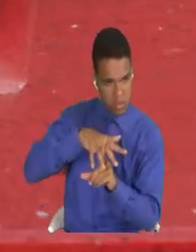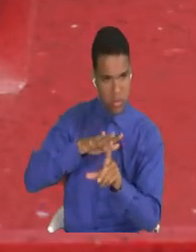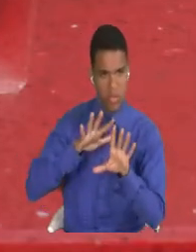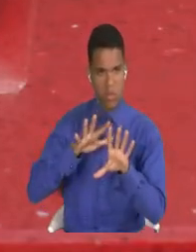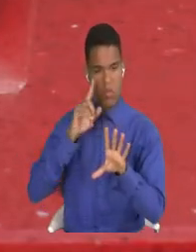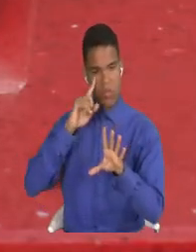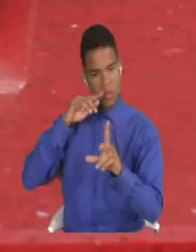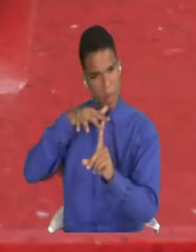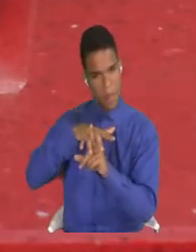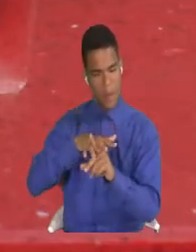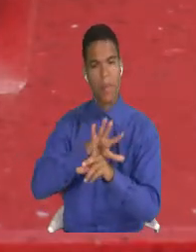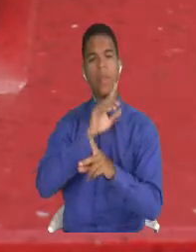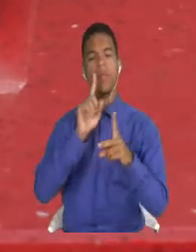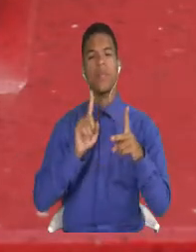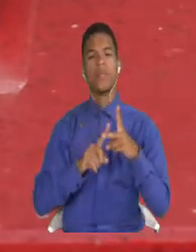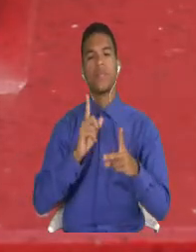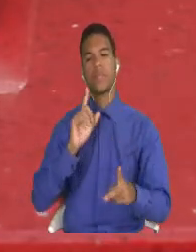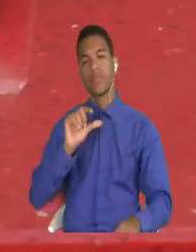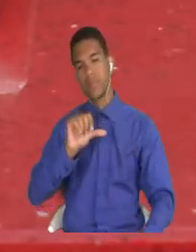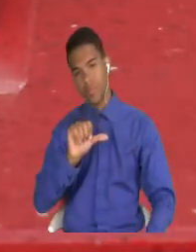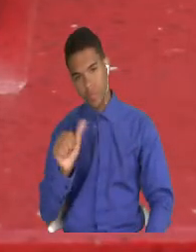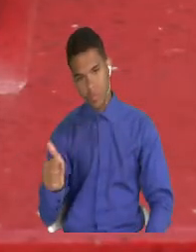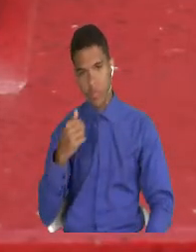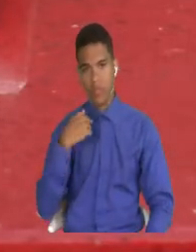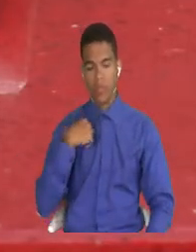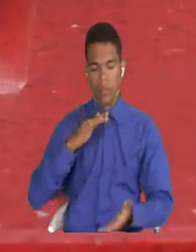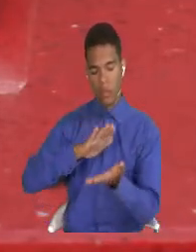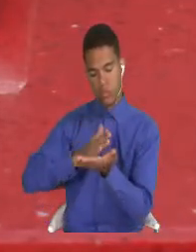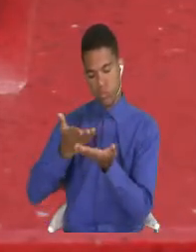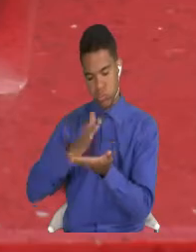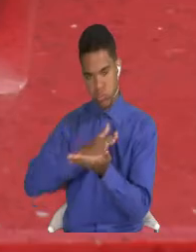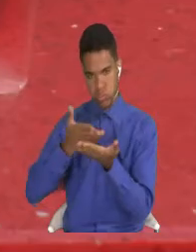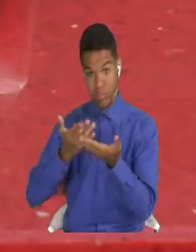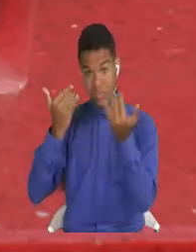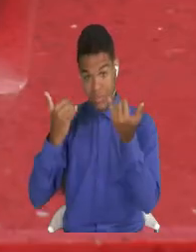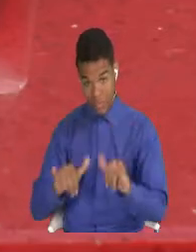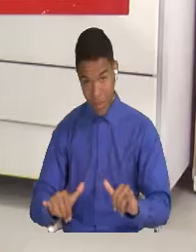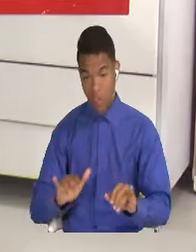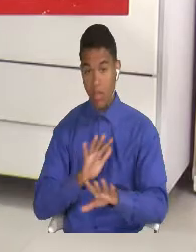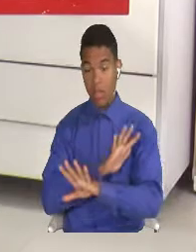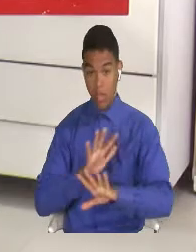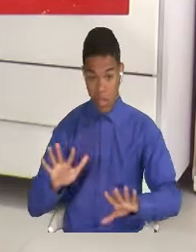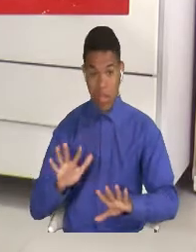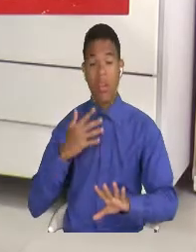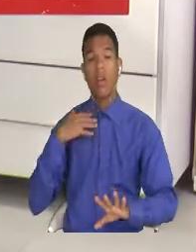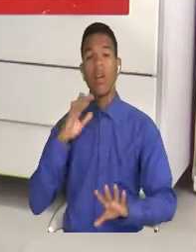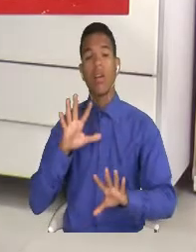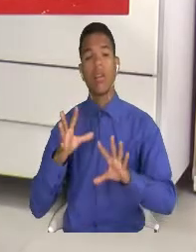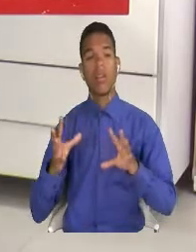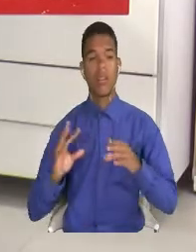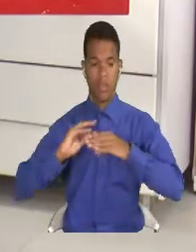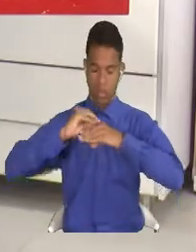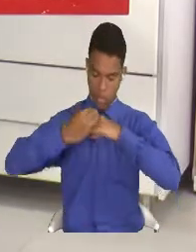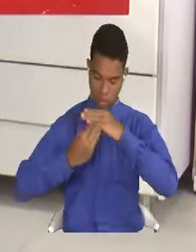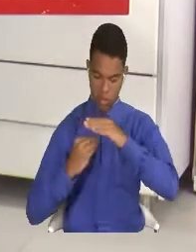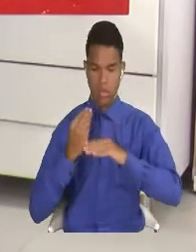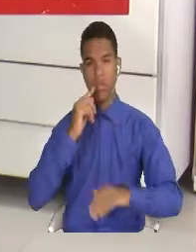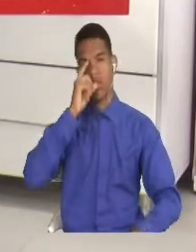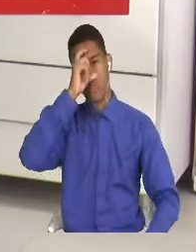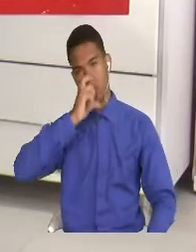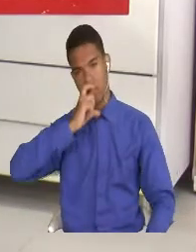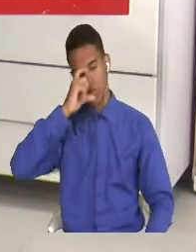nuestro lomo. Sí. ¿Sí? Luego lo llevamos a freír. Luego de freír, ya previamente le colocamos tocineta, lo